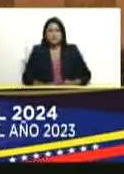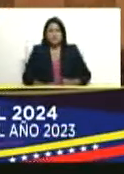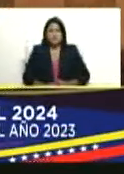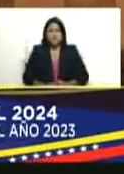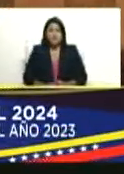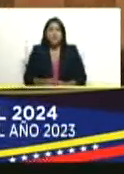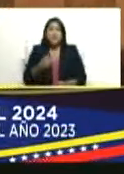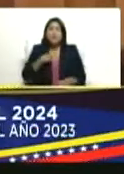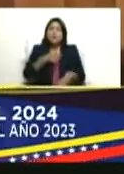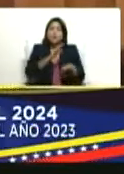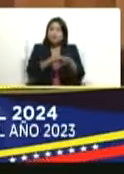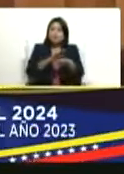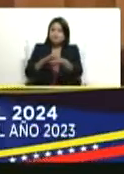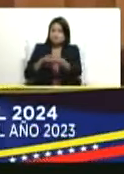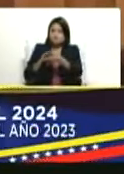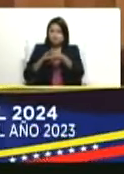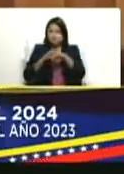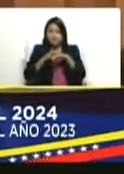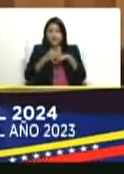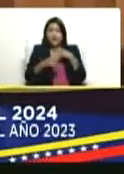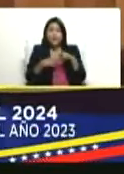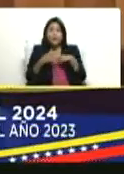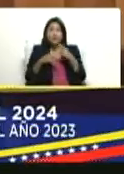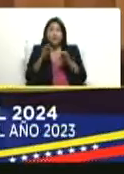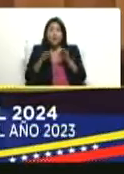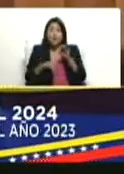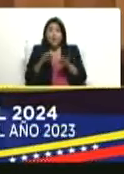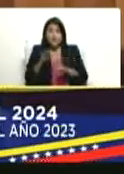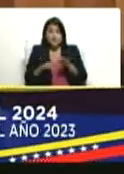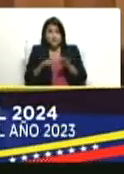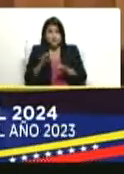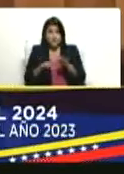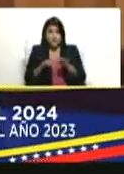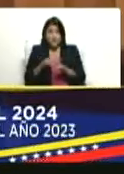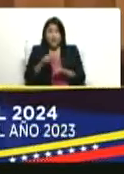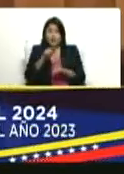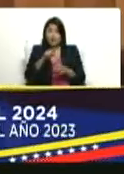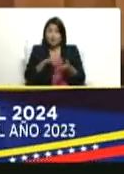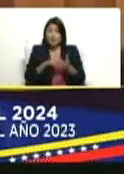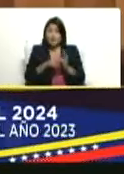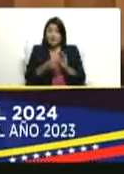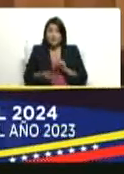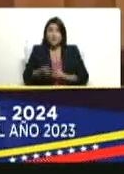Yo llamé una revolución judicial que ha dado pasos importantes.